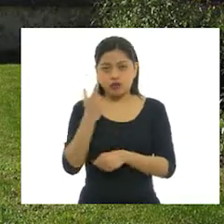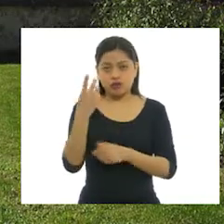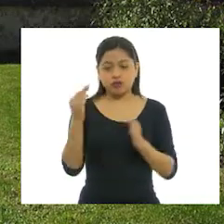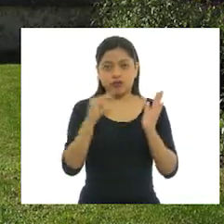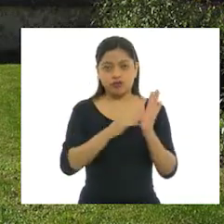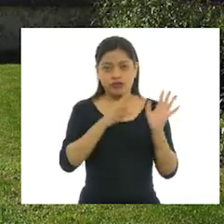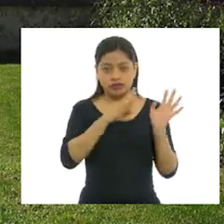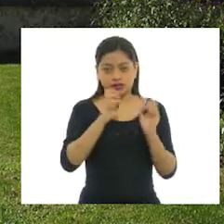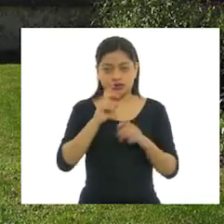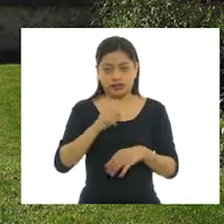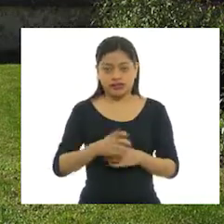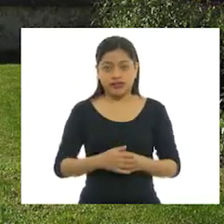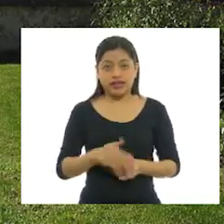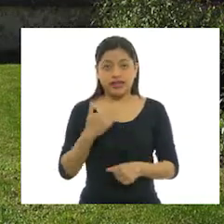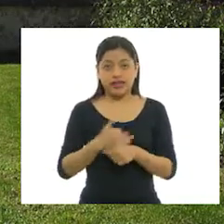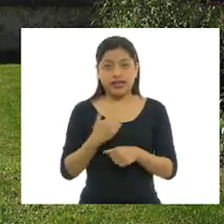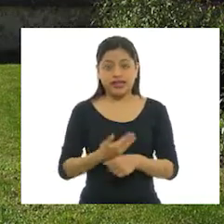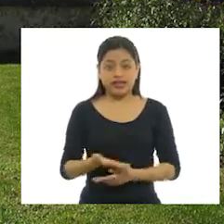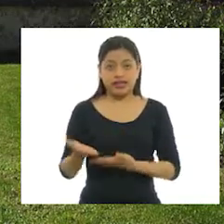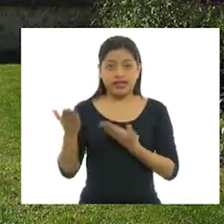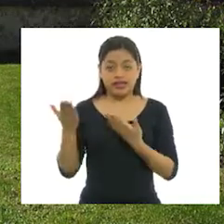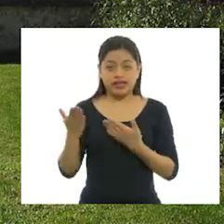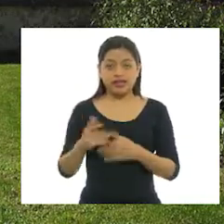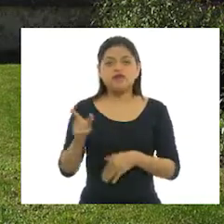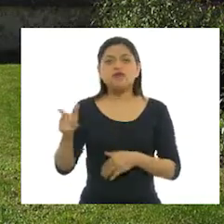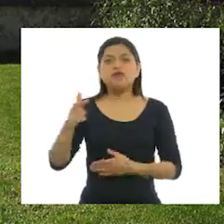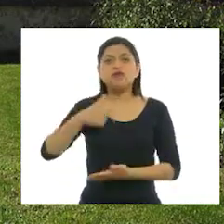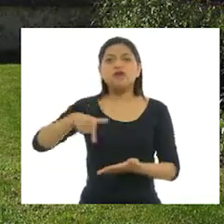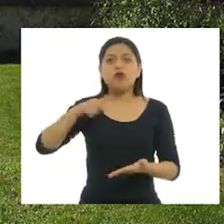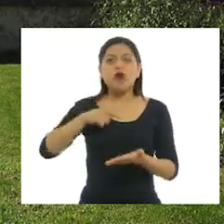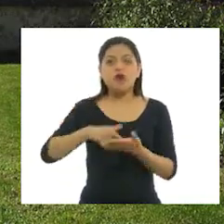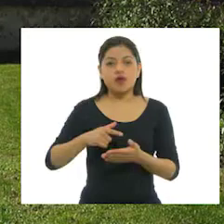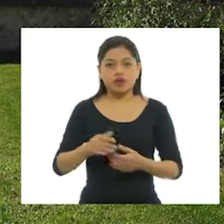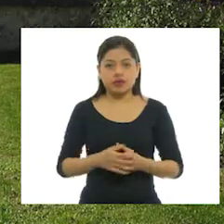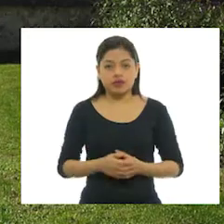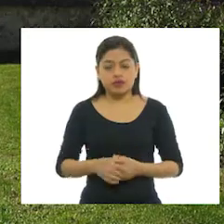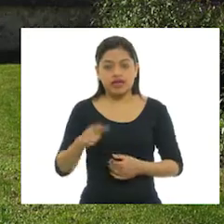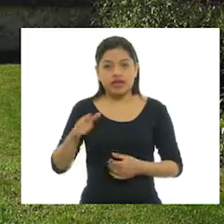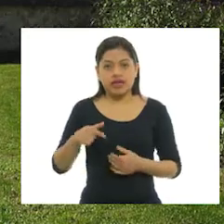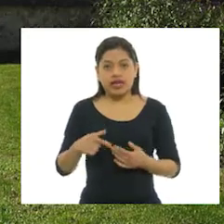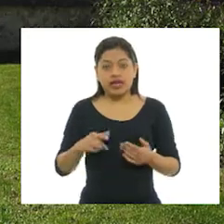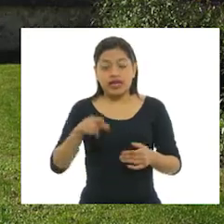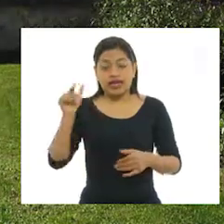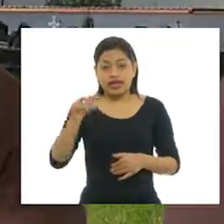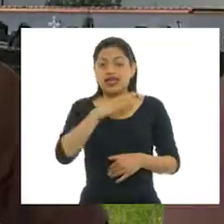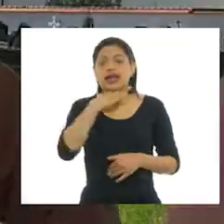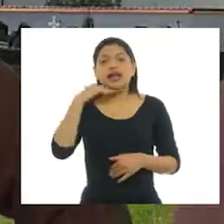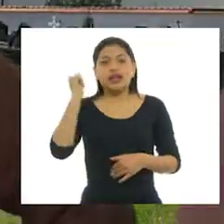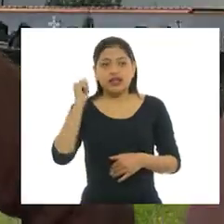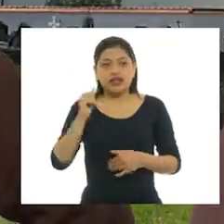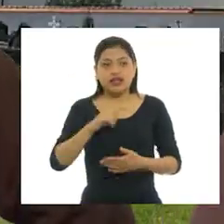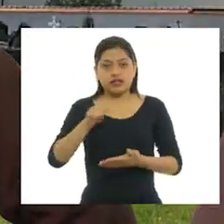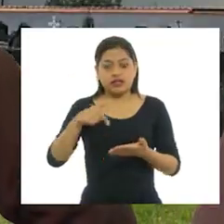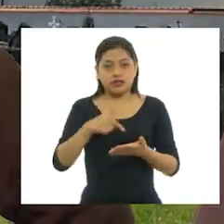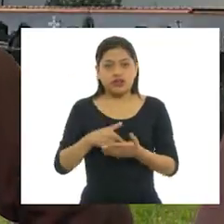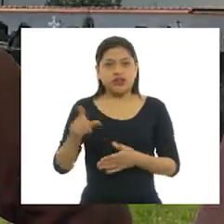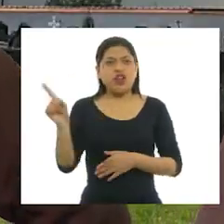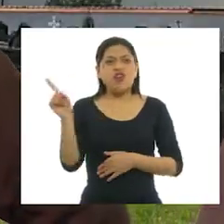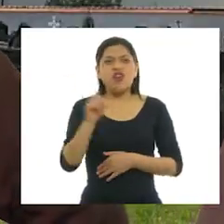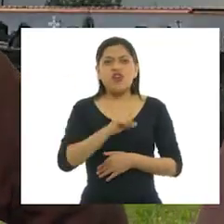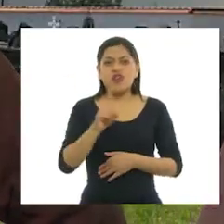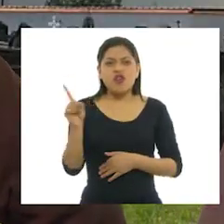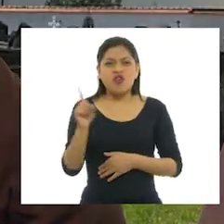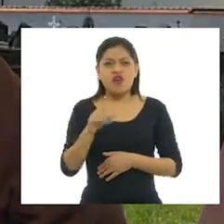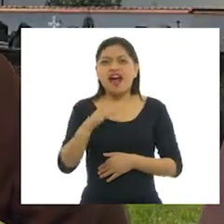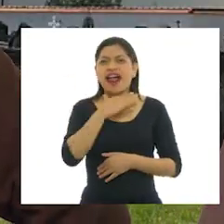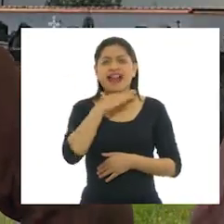nos encontramos en la abadía conocida como Bura, en Baviera, Alemania. No, todavía no se